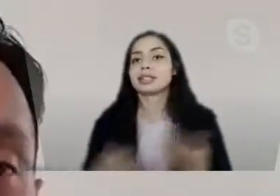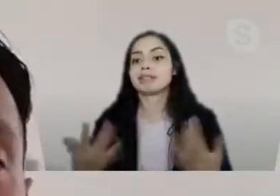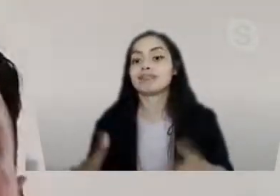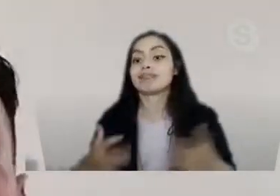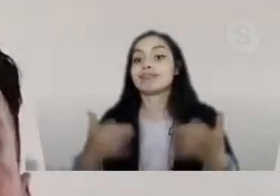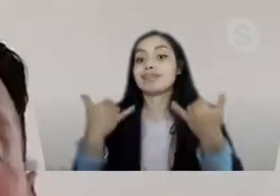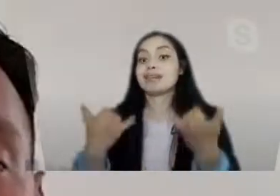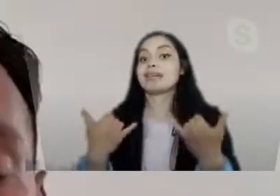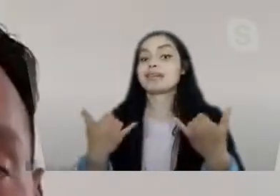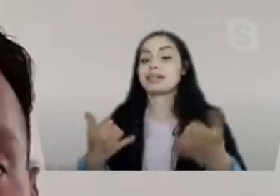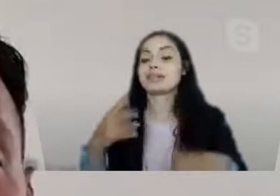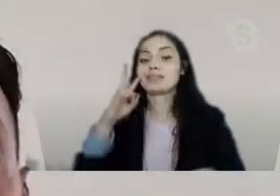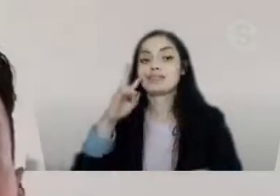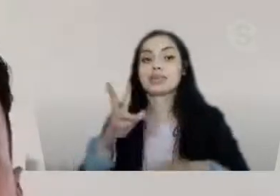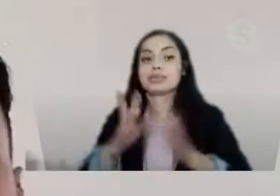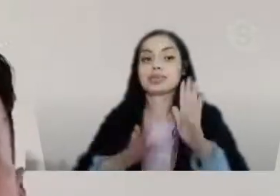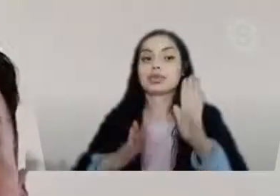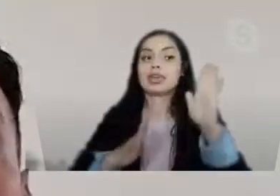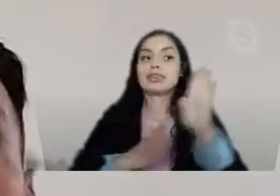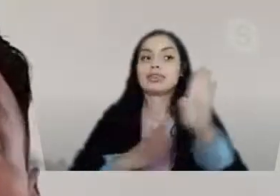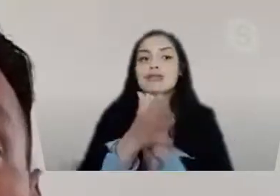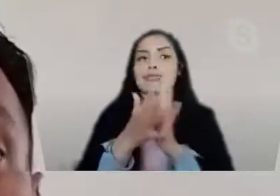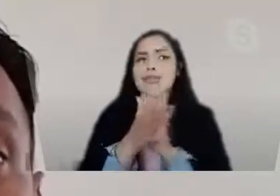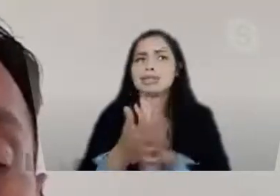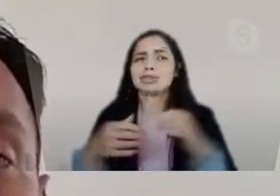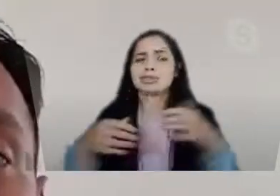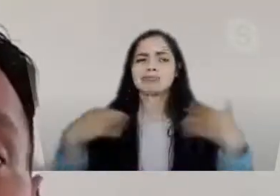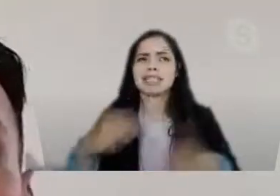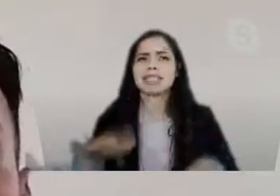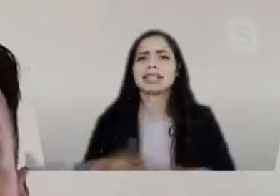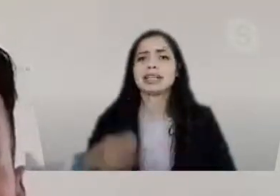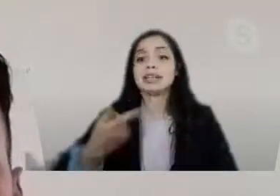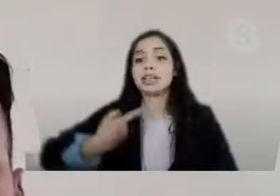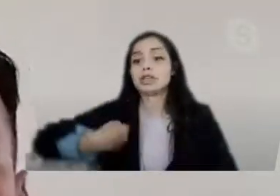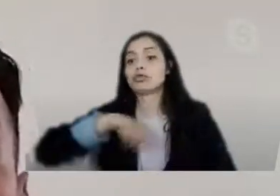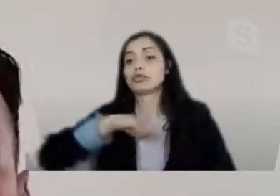nosotros los guías, desde los operadores turísticos, desde las comunidades que